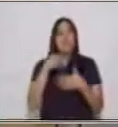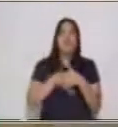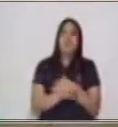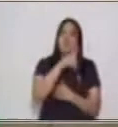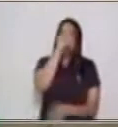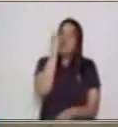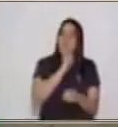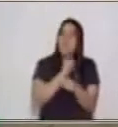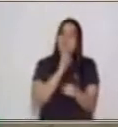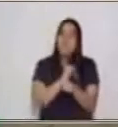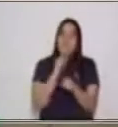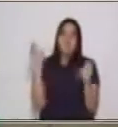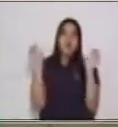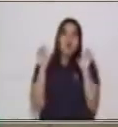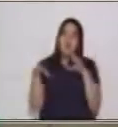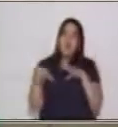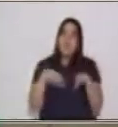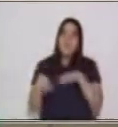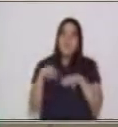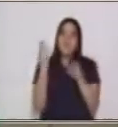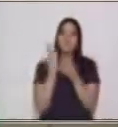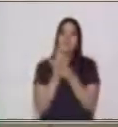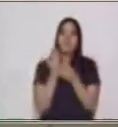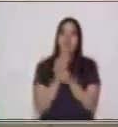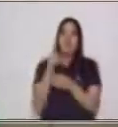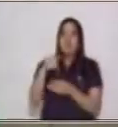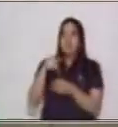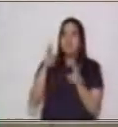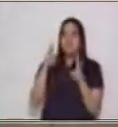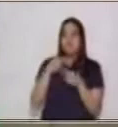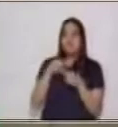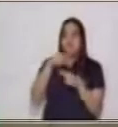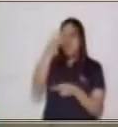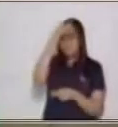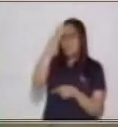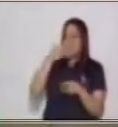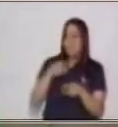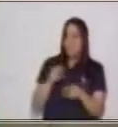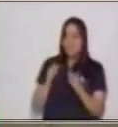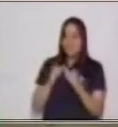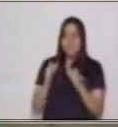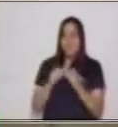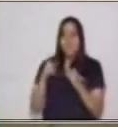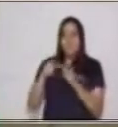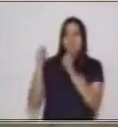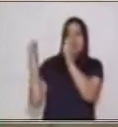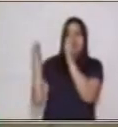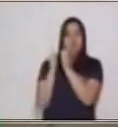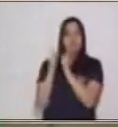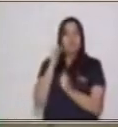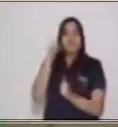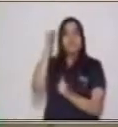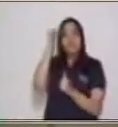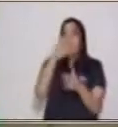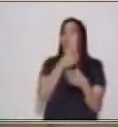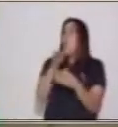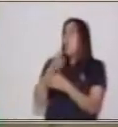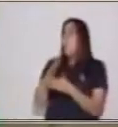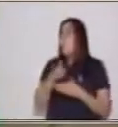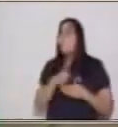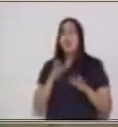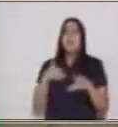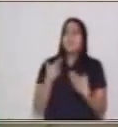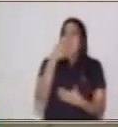tus trabajos y ejercicios en tu portafolio de Aprendo en Casa. Y con quien estés en este momento, comparte qué es lo